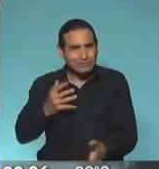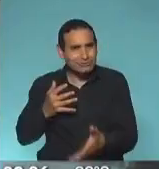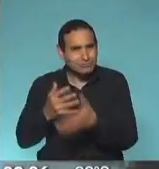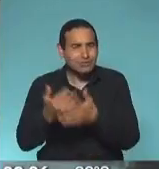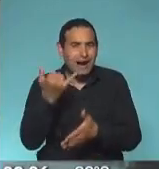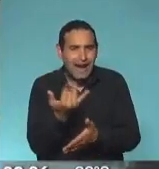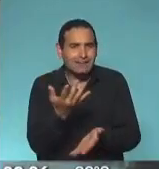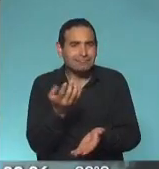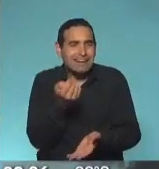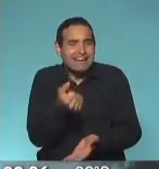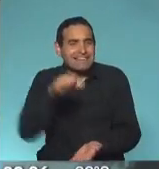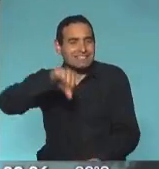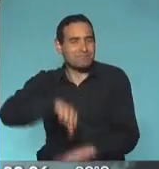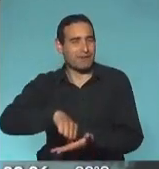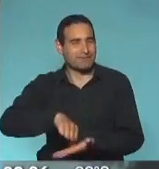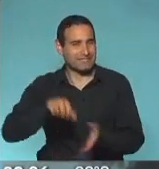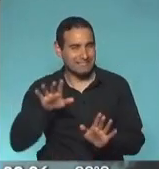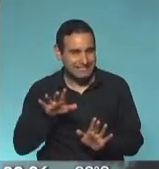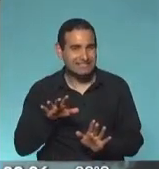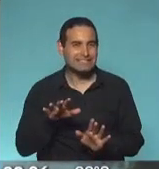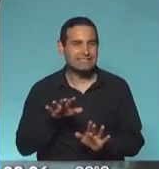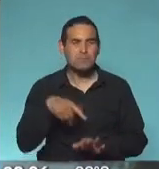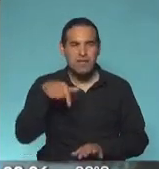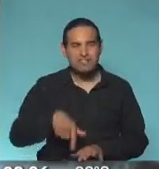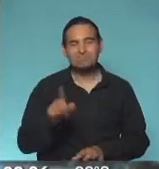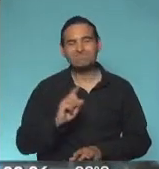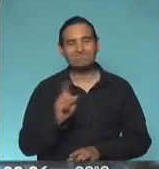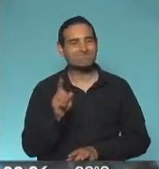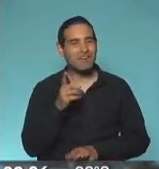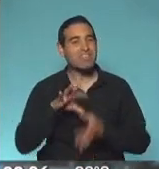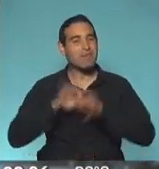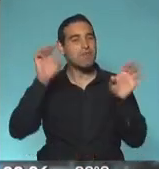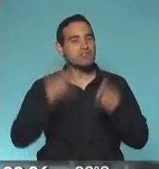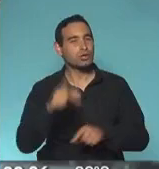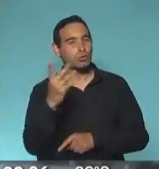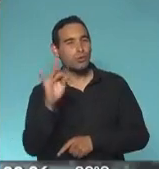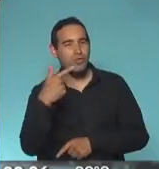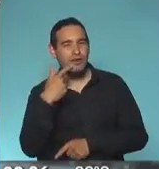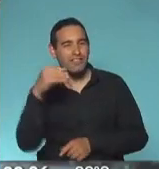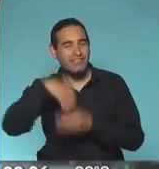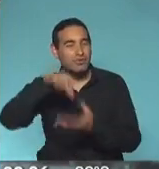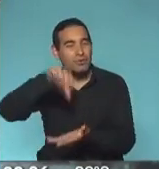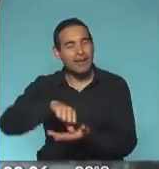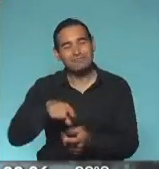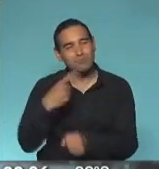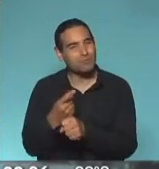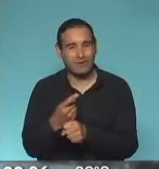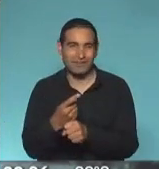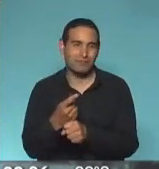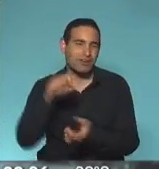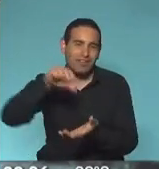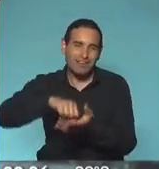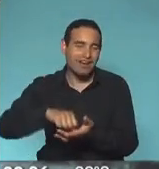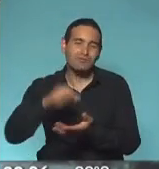de alguna manera. Yo creo que tampoco es el momento de declarar una independencia kurda en Irak por las vicisitudes que está atravesando Irak en este momento. Es